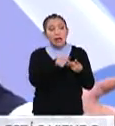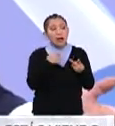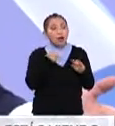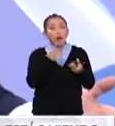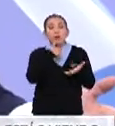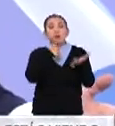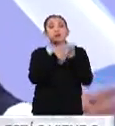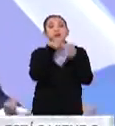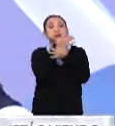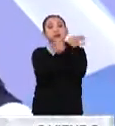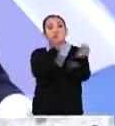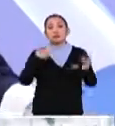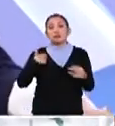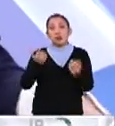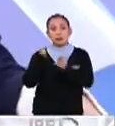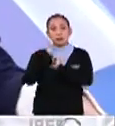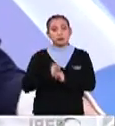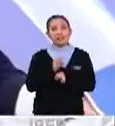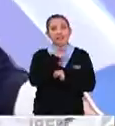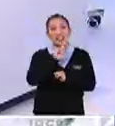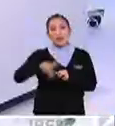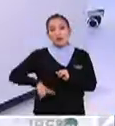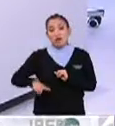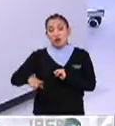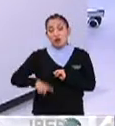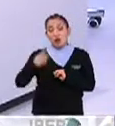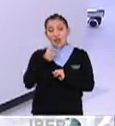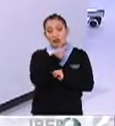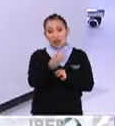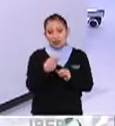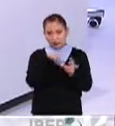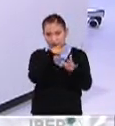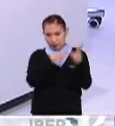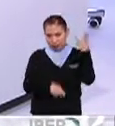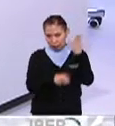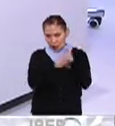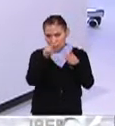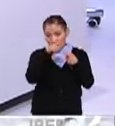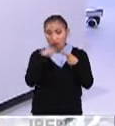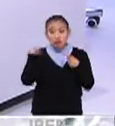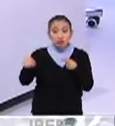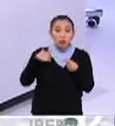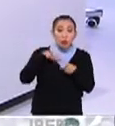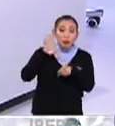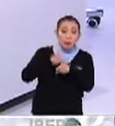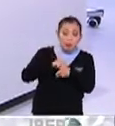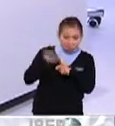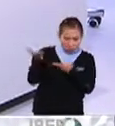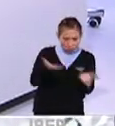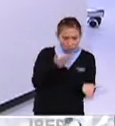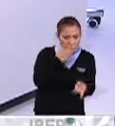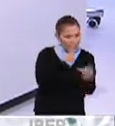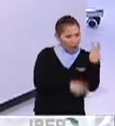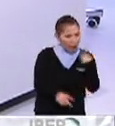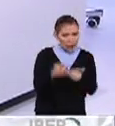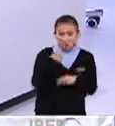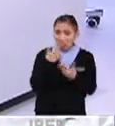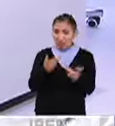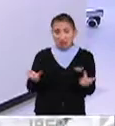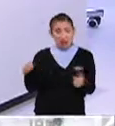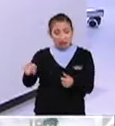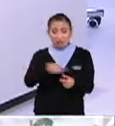un comunicado conjunto entre Cancillería y Gobernación con 3 vertientes. Uno, aquellos que tuvieran los papeles, bienvenidos, nadie de la